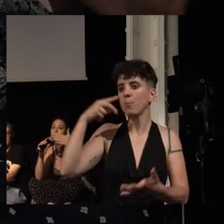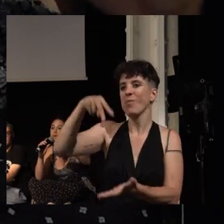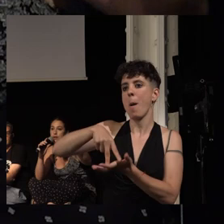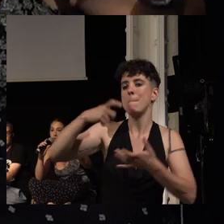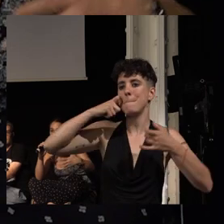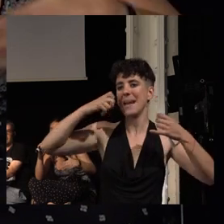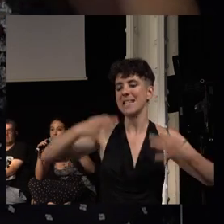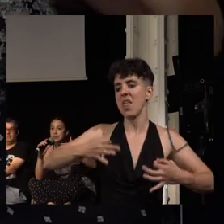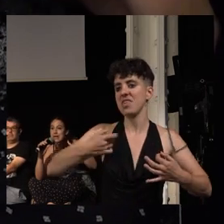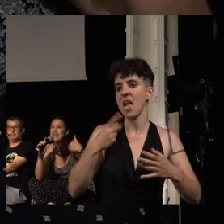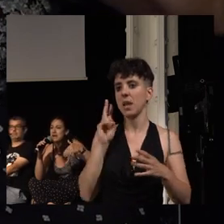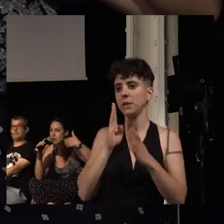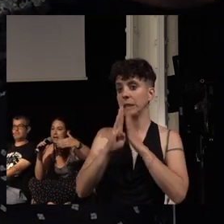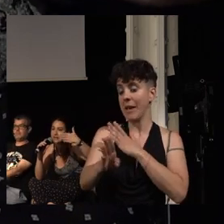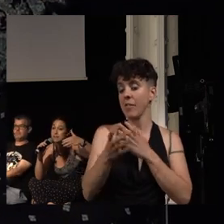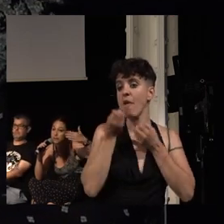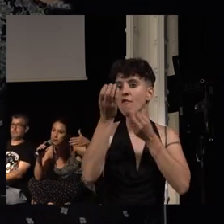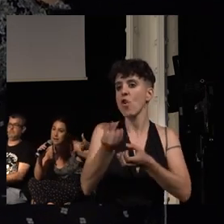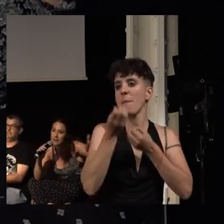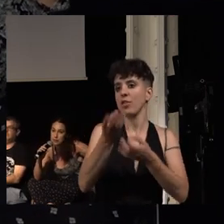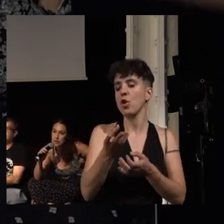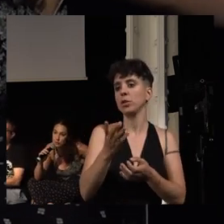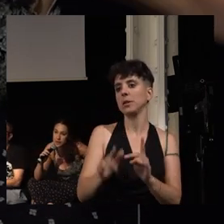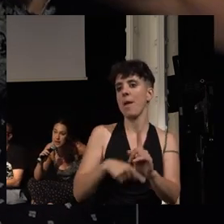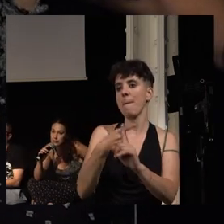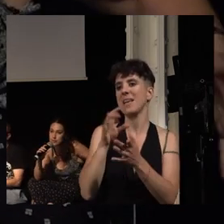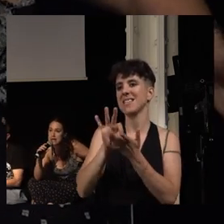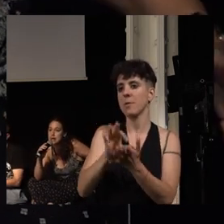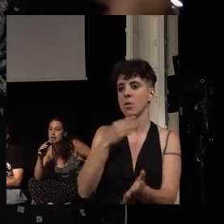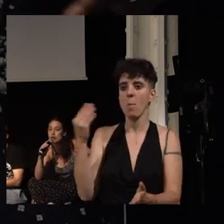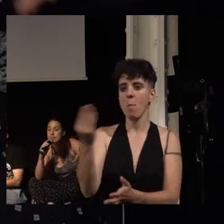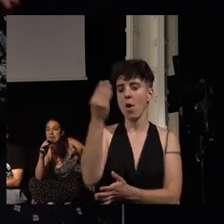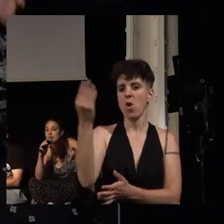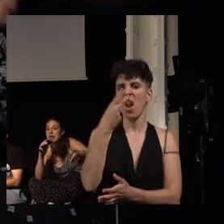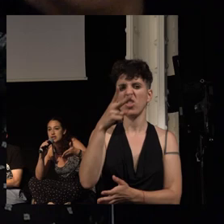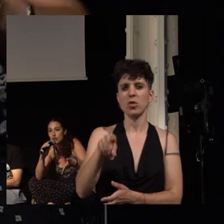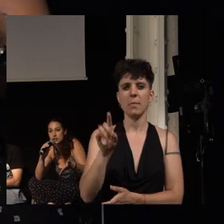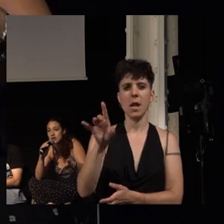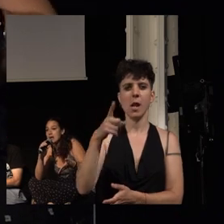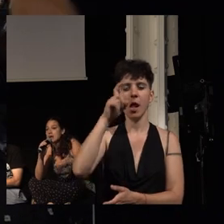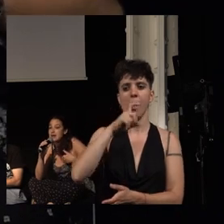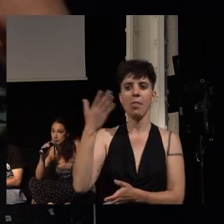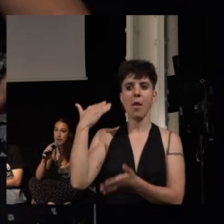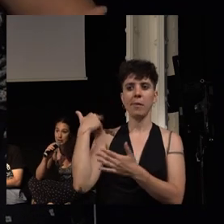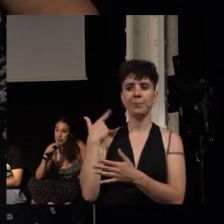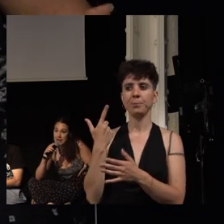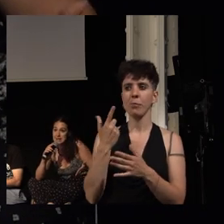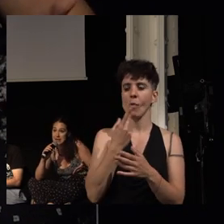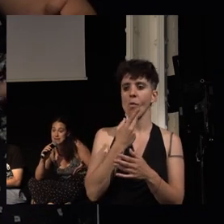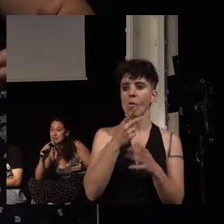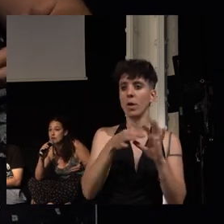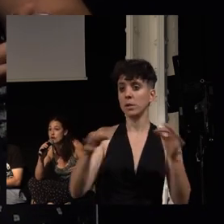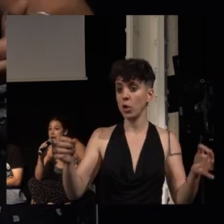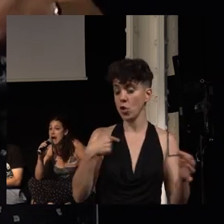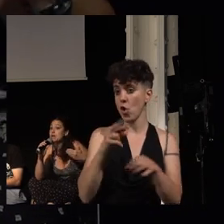la información que podemos dar y mejorar el servicio que heredamos en su día en 2015. En 2015 en las CORS, que yo fui regidora de